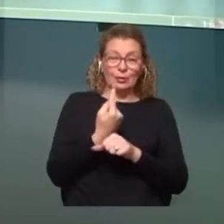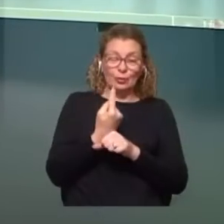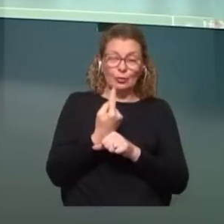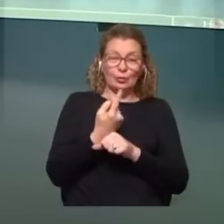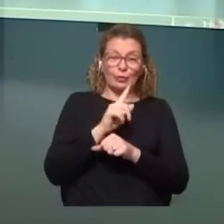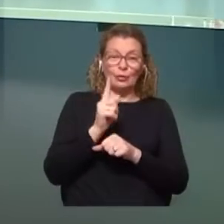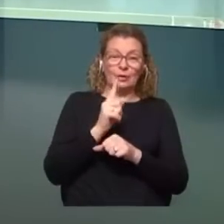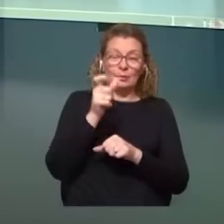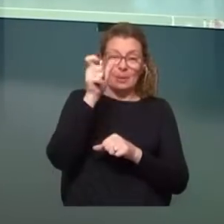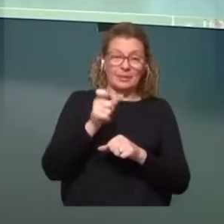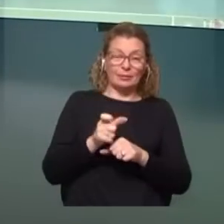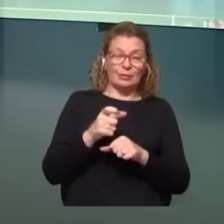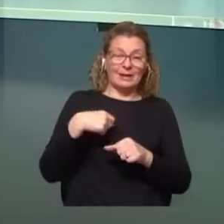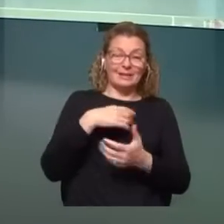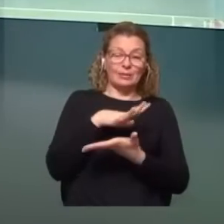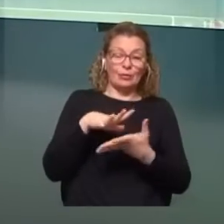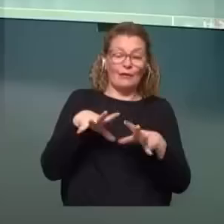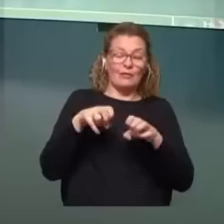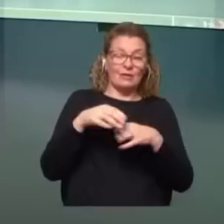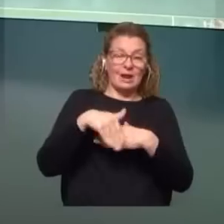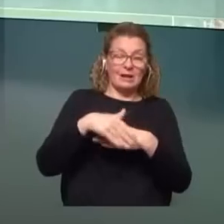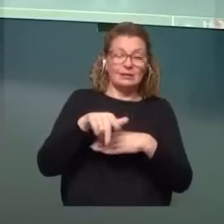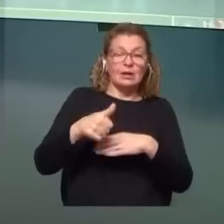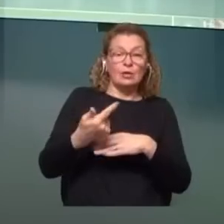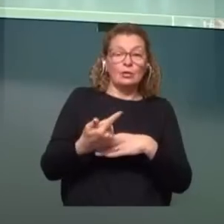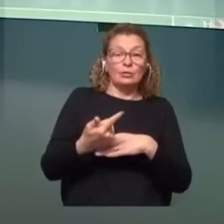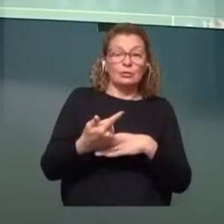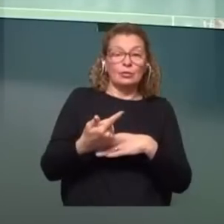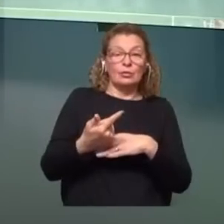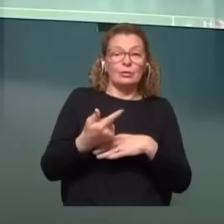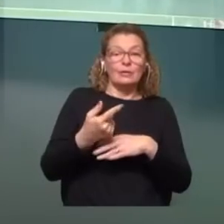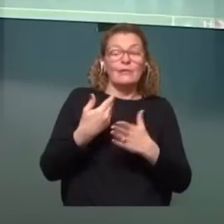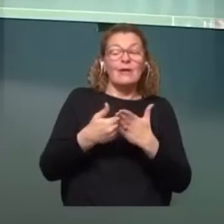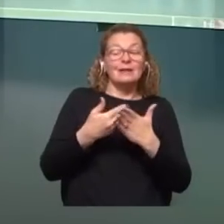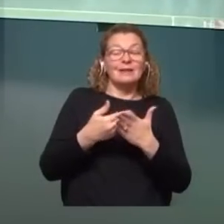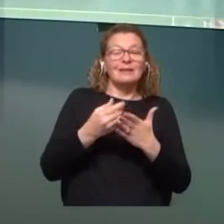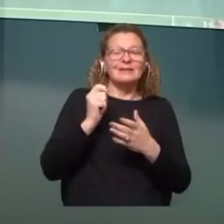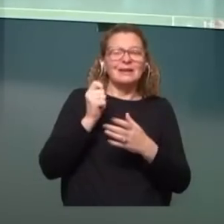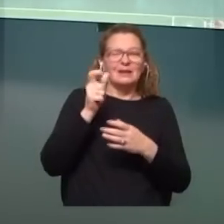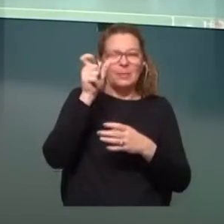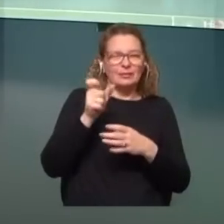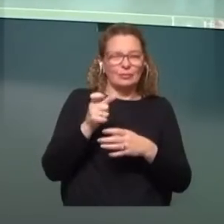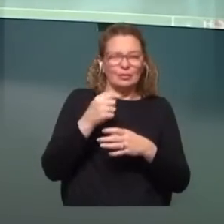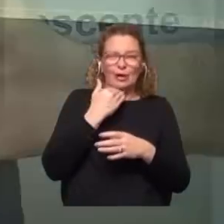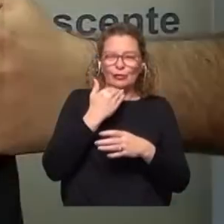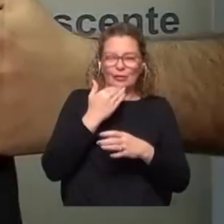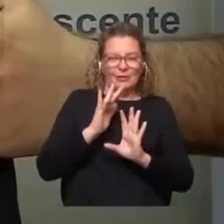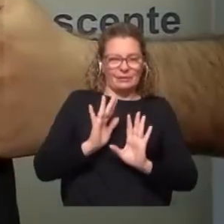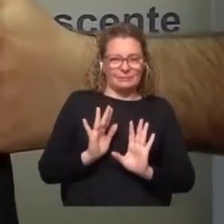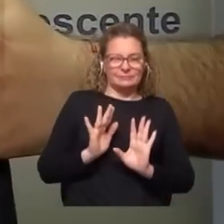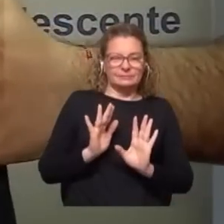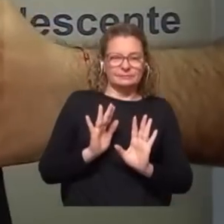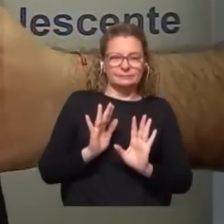no se trataba de una persona en situación de calle y en el otro aún restan datos para identificar a esa persona